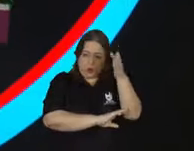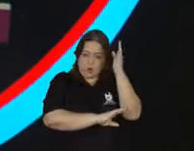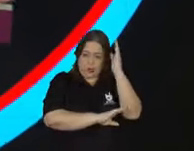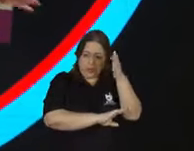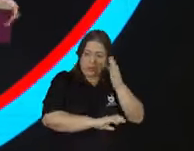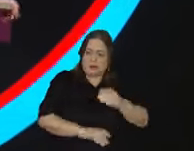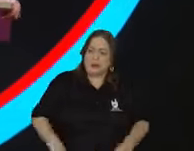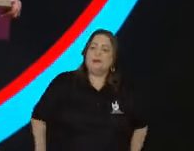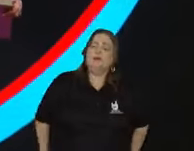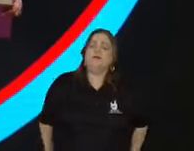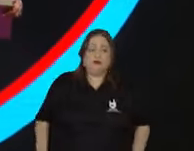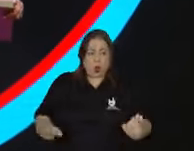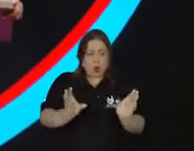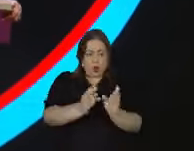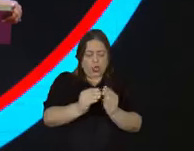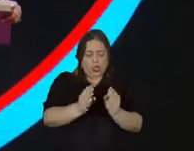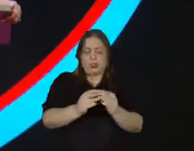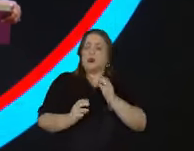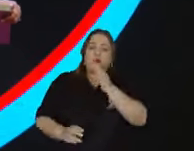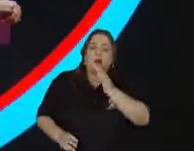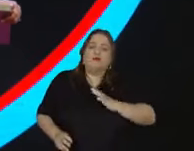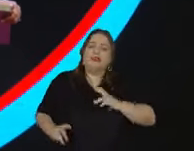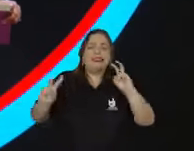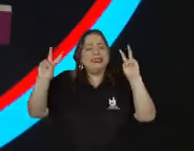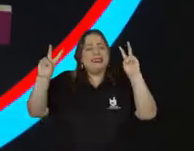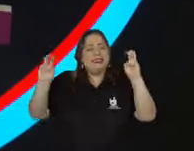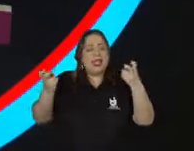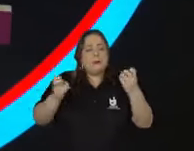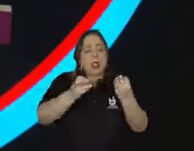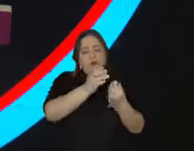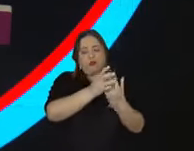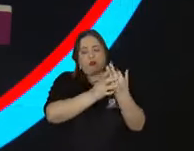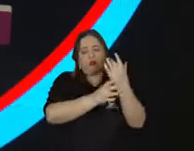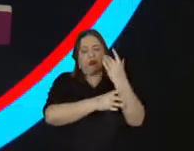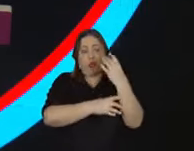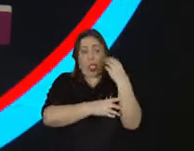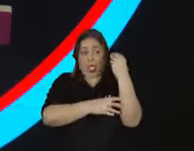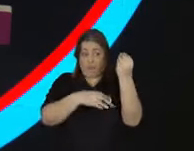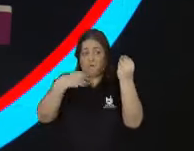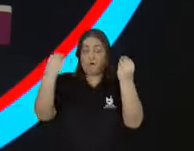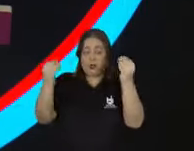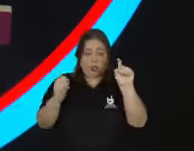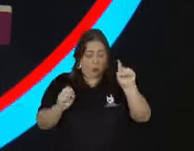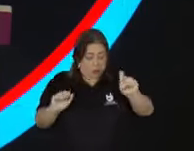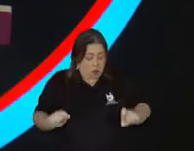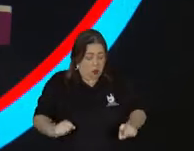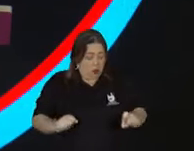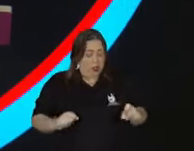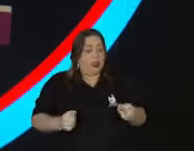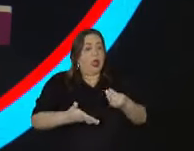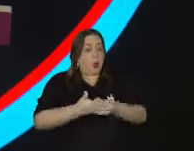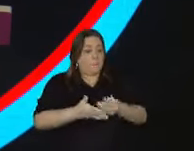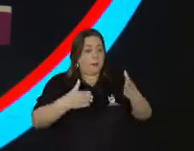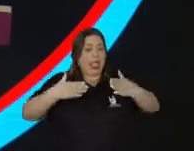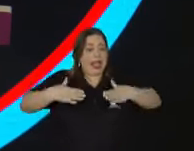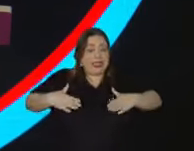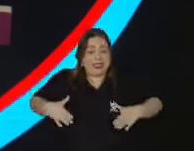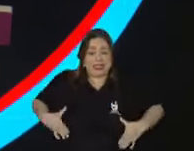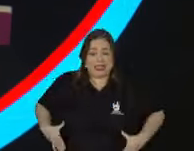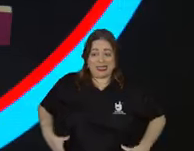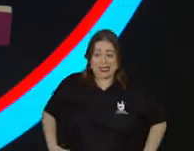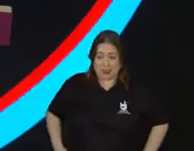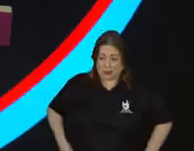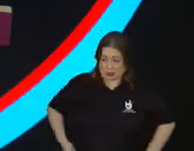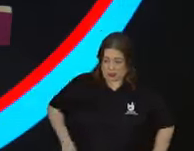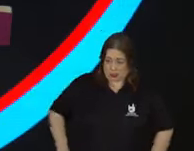nuestro congreso de mujeres bajo el lema Florece. Afuera puede conseguir las t-shirts para el evento en su